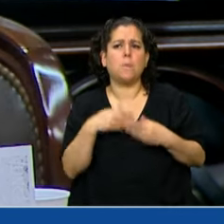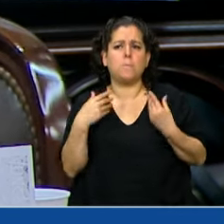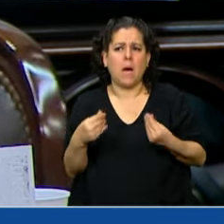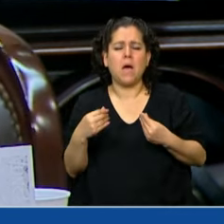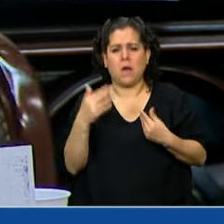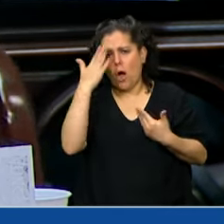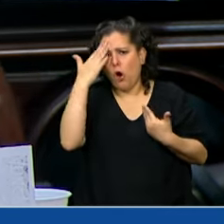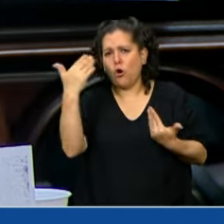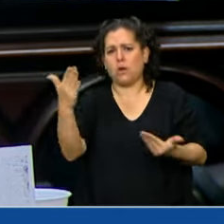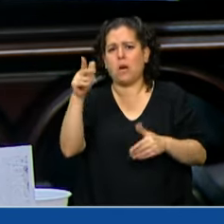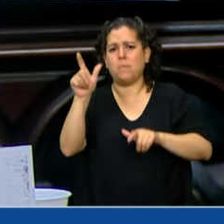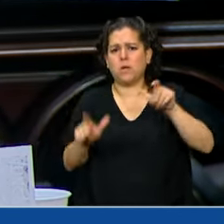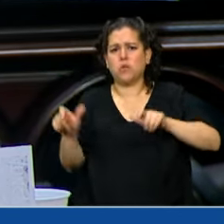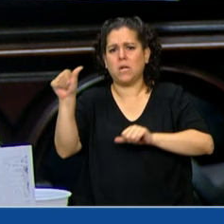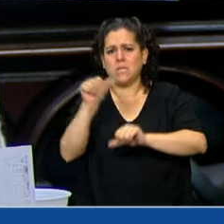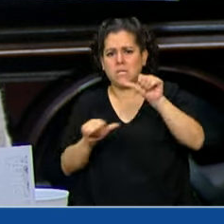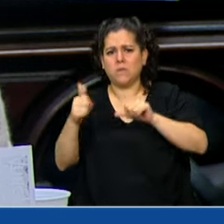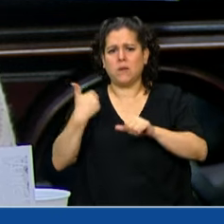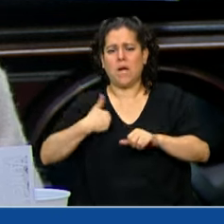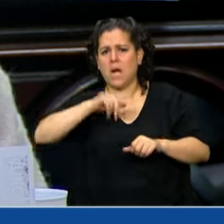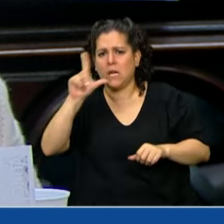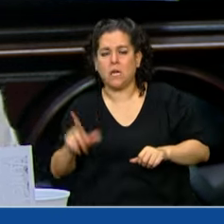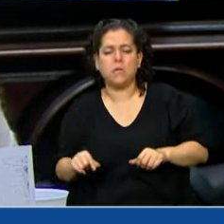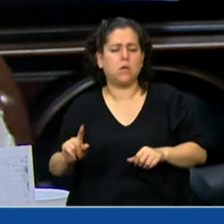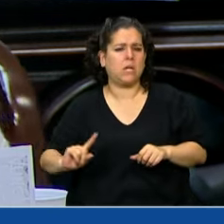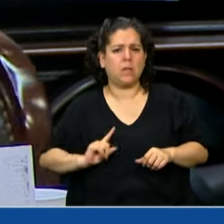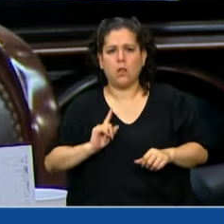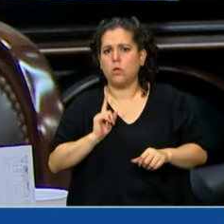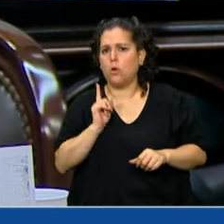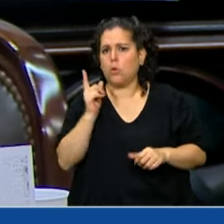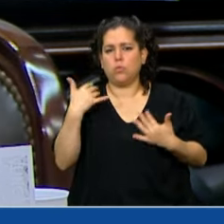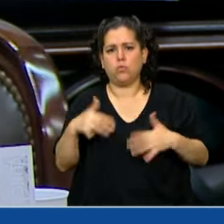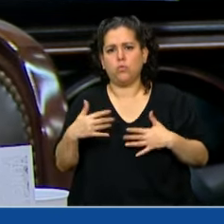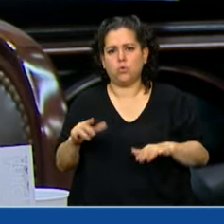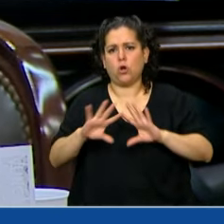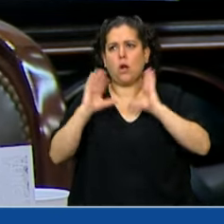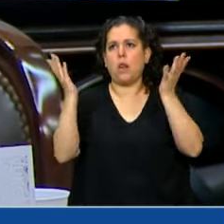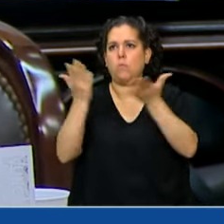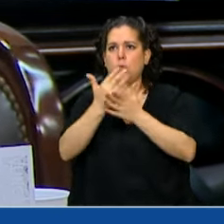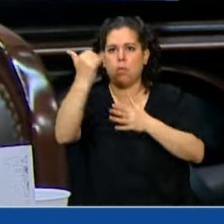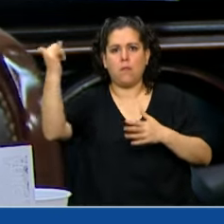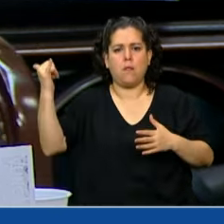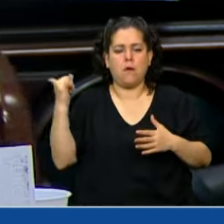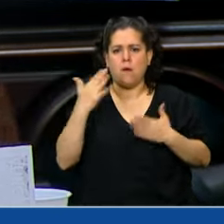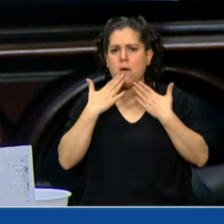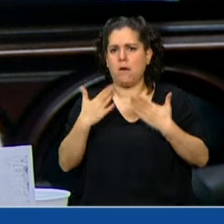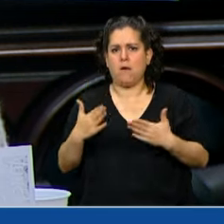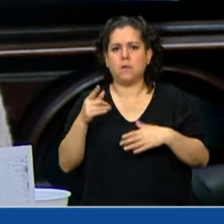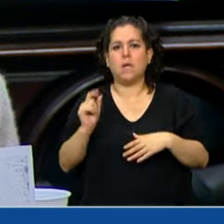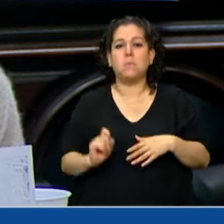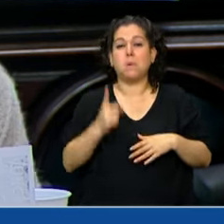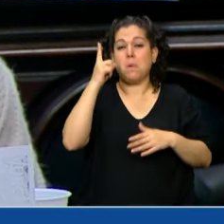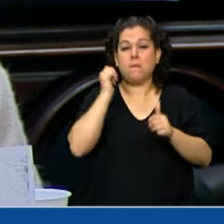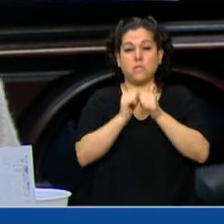honrar a los científicos argentinos que tanto orgullo nos dan en el mundo que por primera vez en la historia